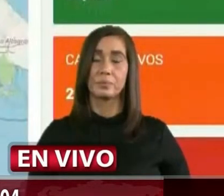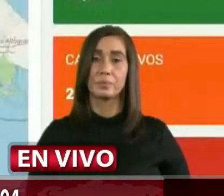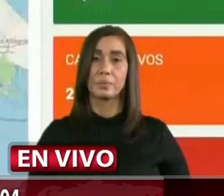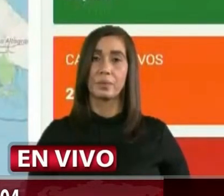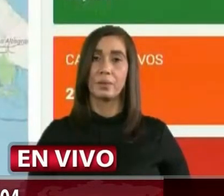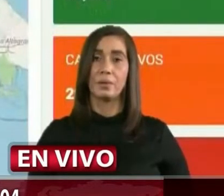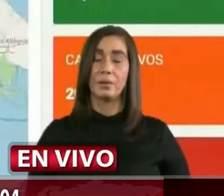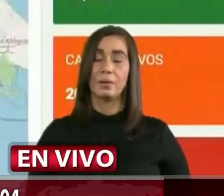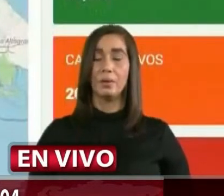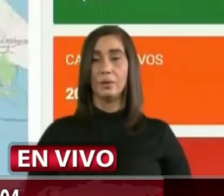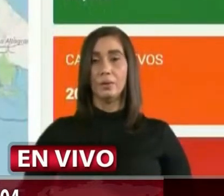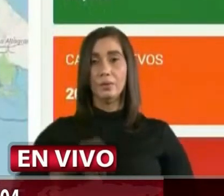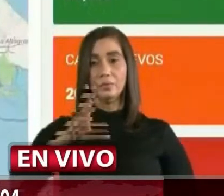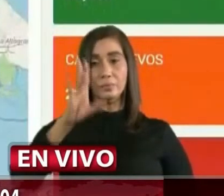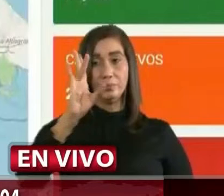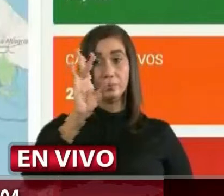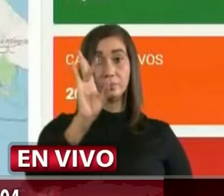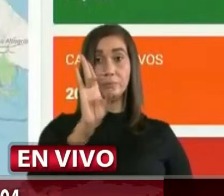El